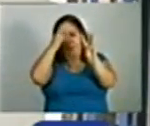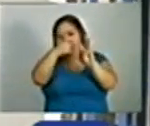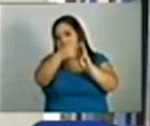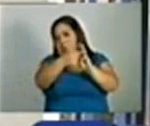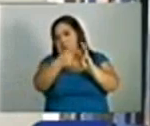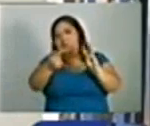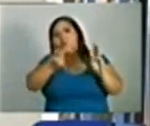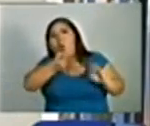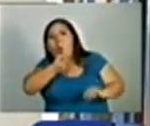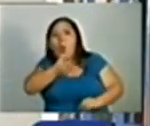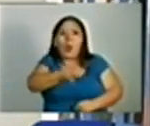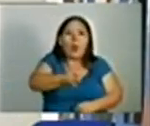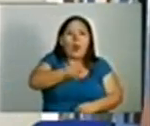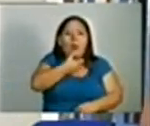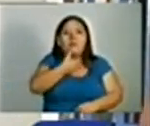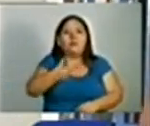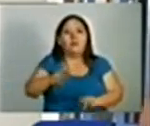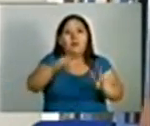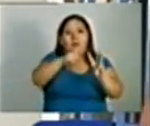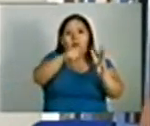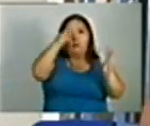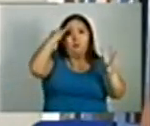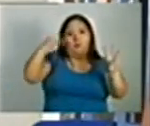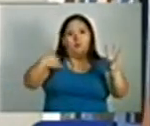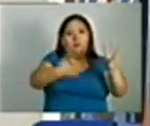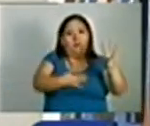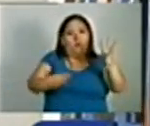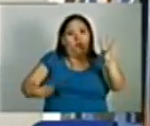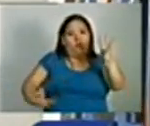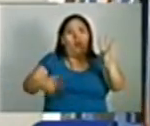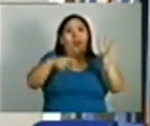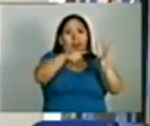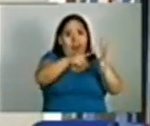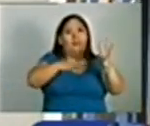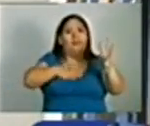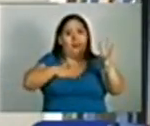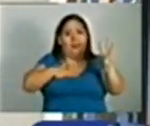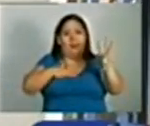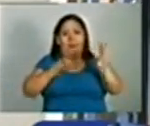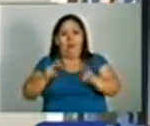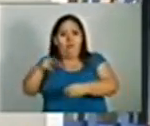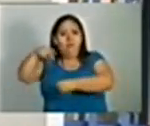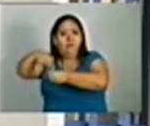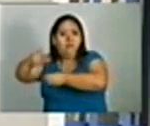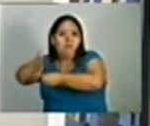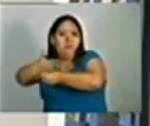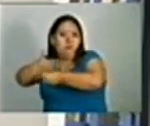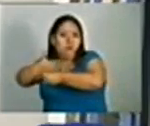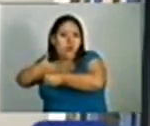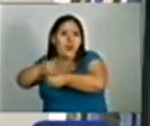diversos medios, la presidenta electa de la Corte de Cuentas tiene vinculación partidaria,